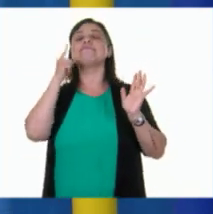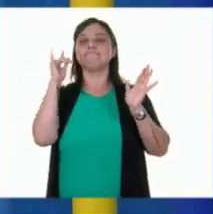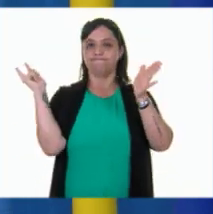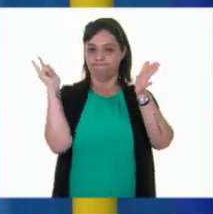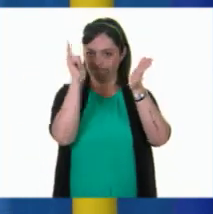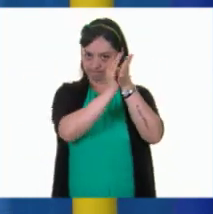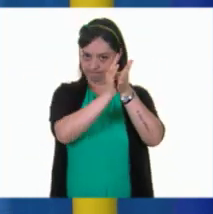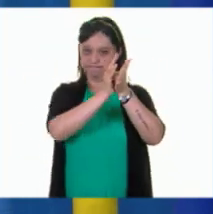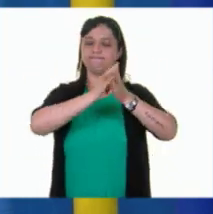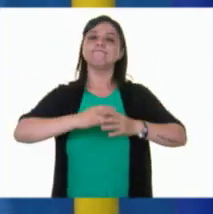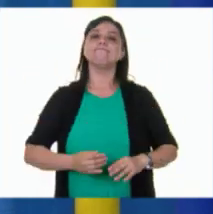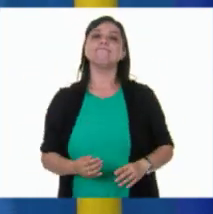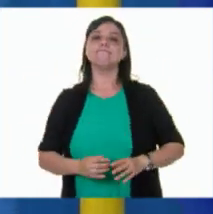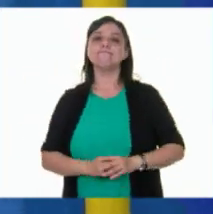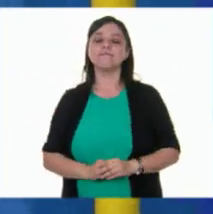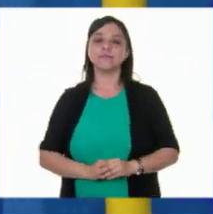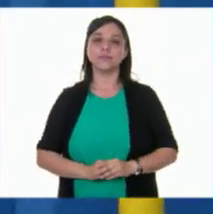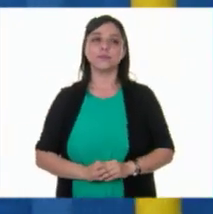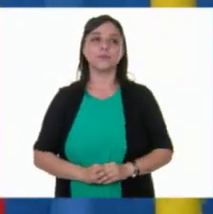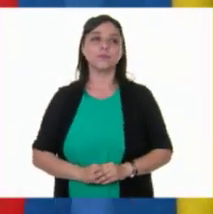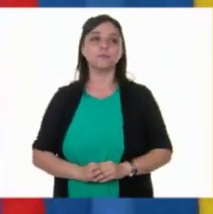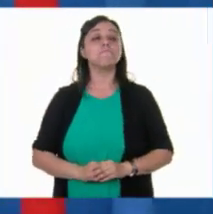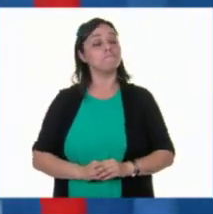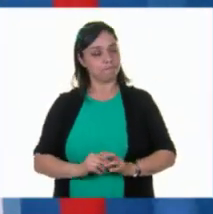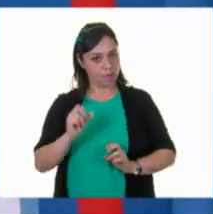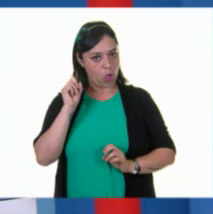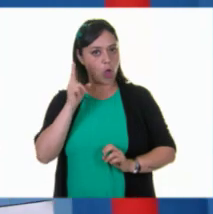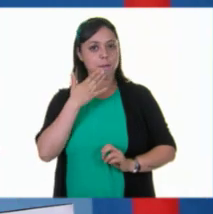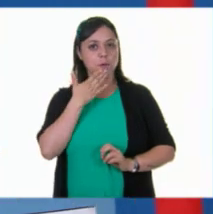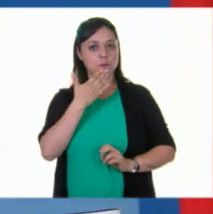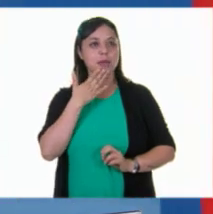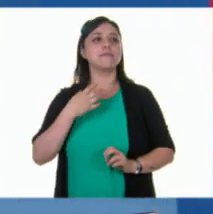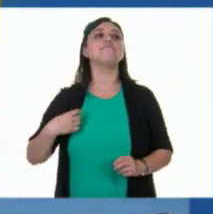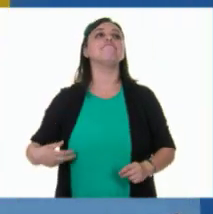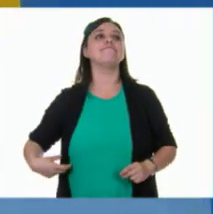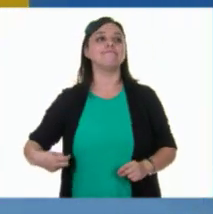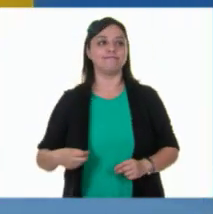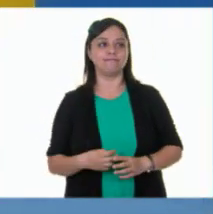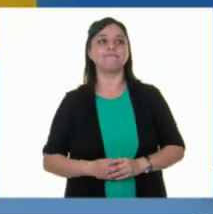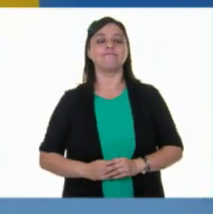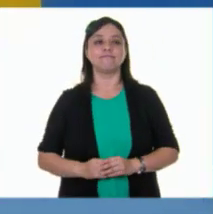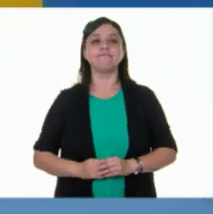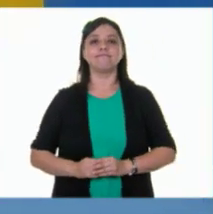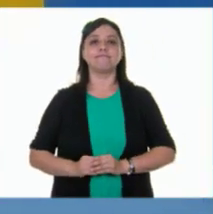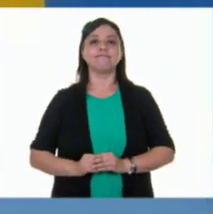pegando todas estas imágenes. Sí, muy bien. Por favor.